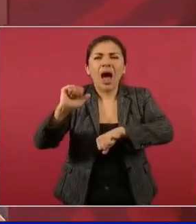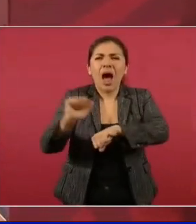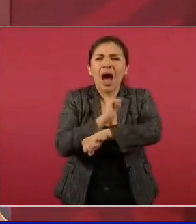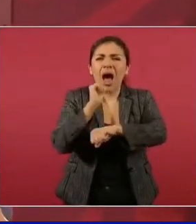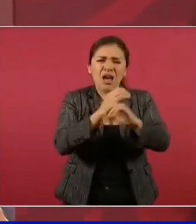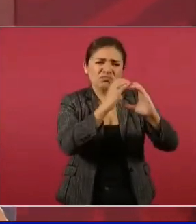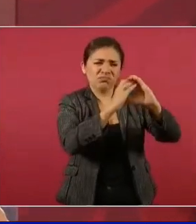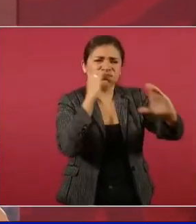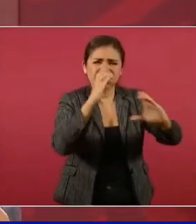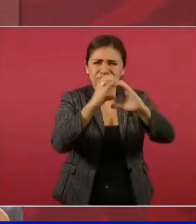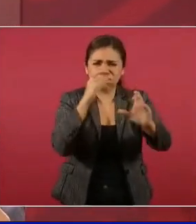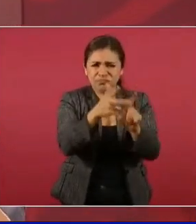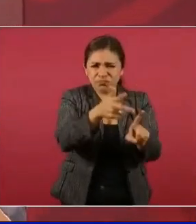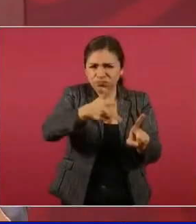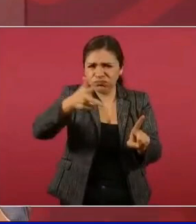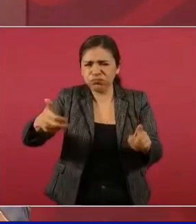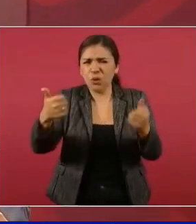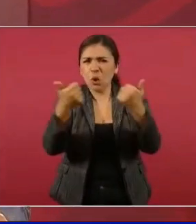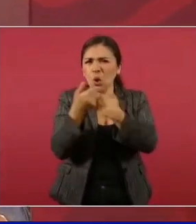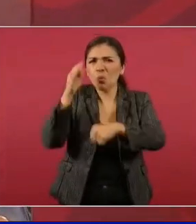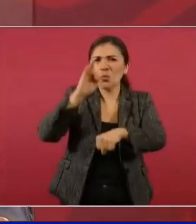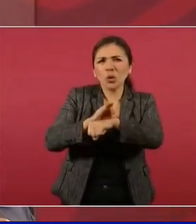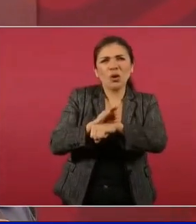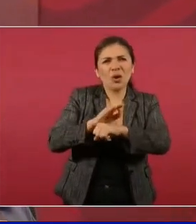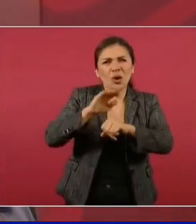blindadas habían aquí,